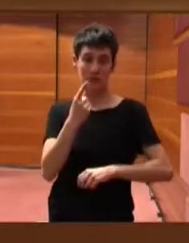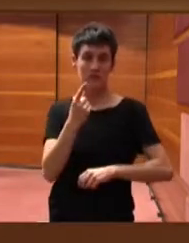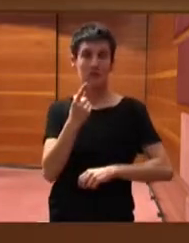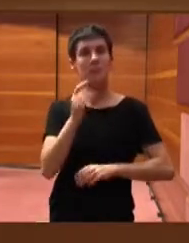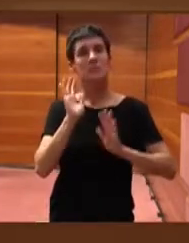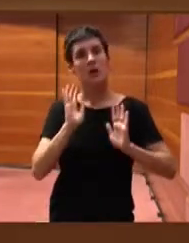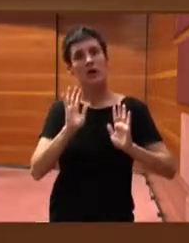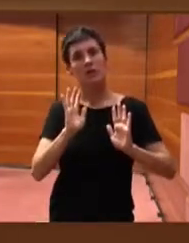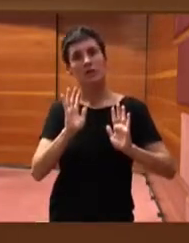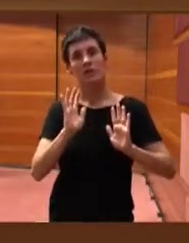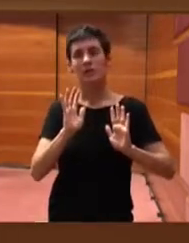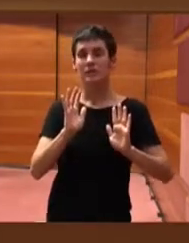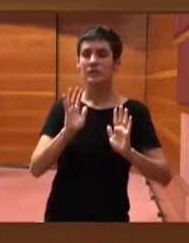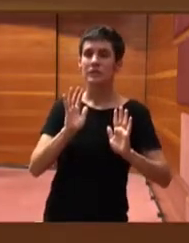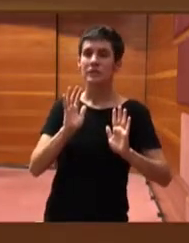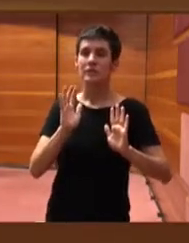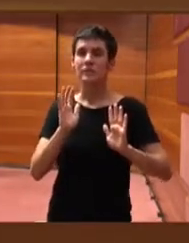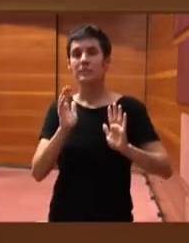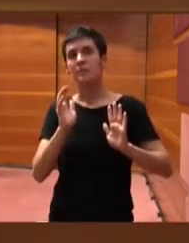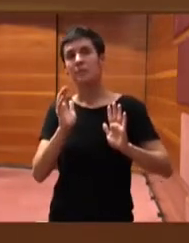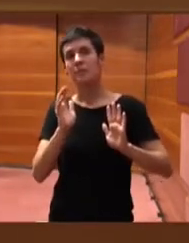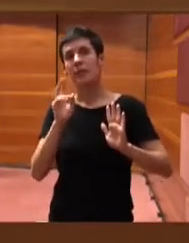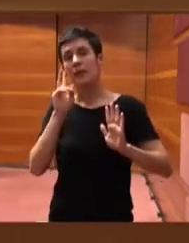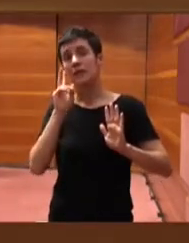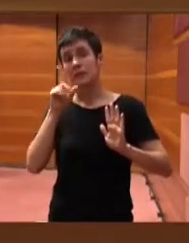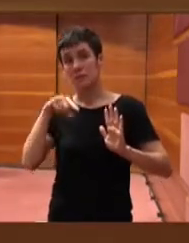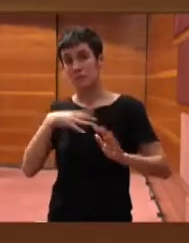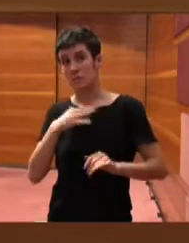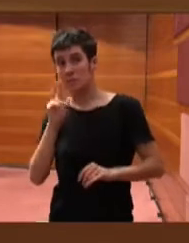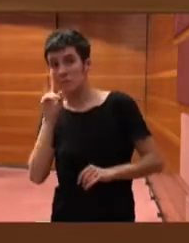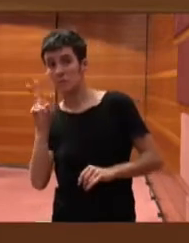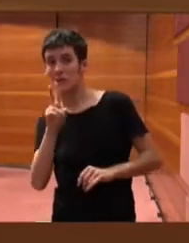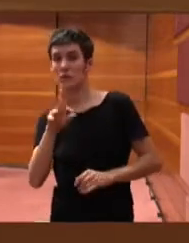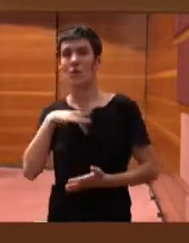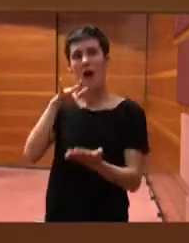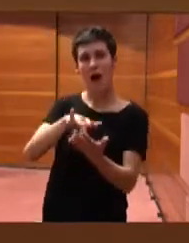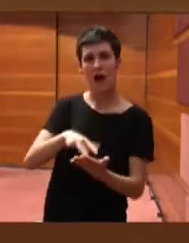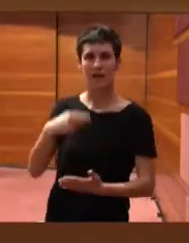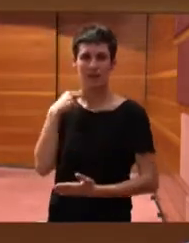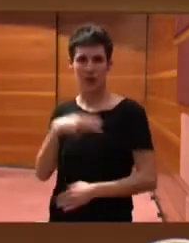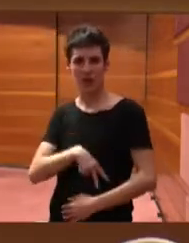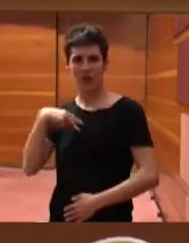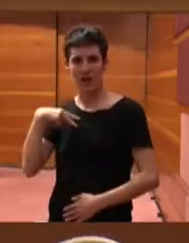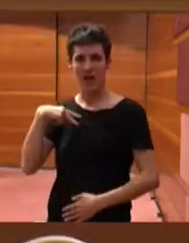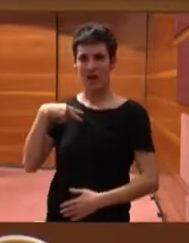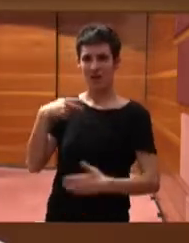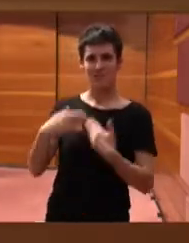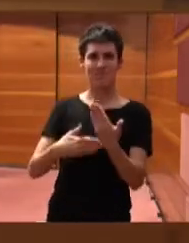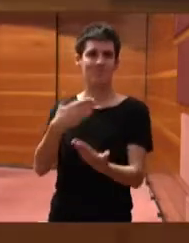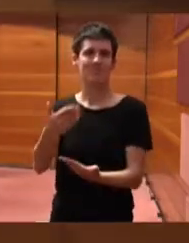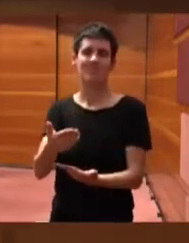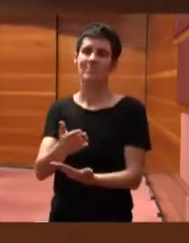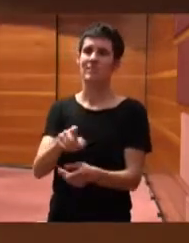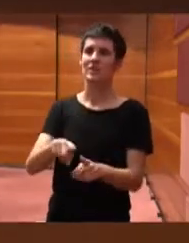Pero además, si estuviéramos en la pestaña de actualidad, veríamos que incorpora la agenda del diputado general, la agenda de algún otro diputado. De manera